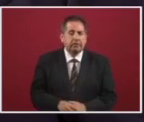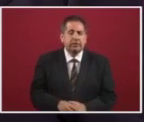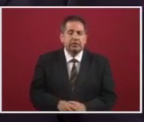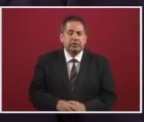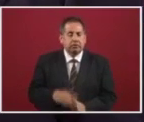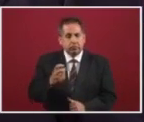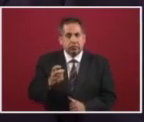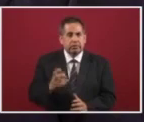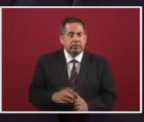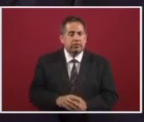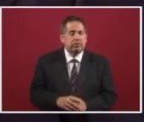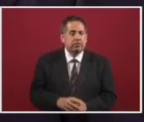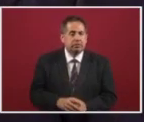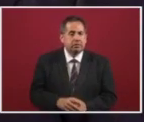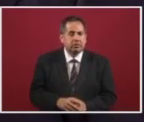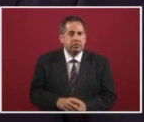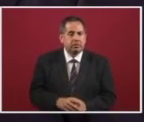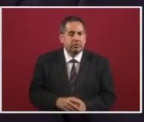Por eso